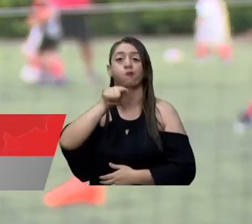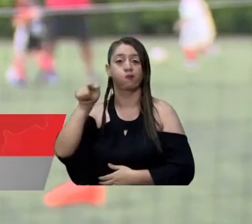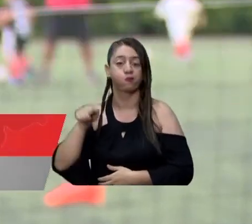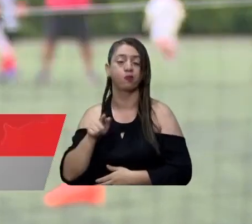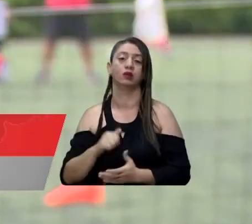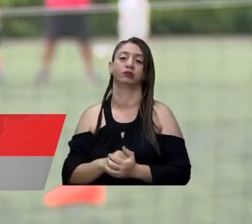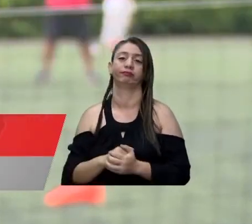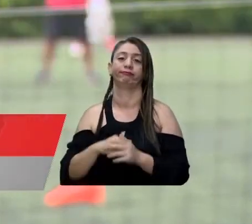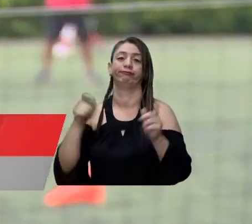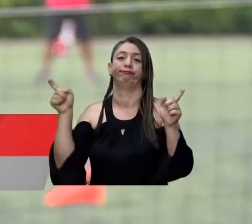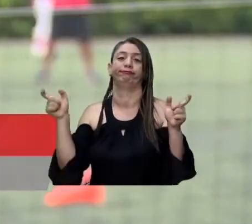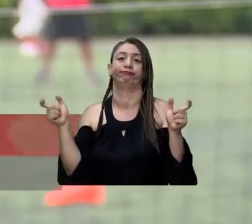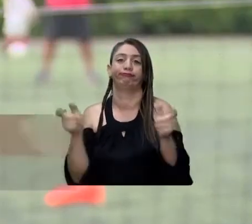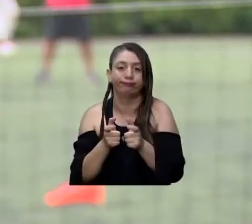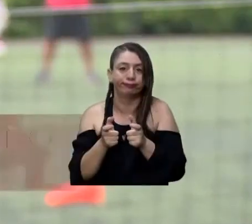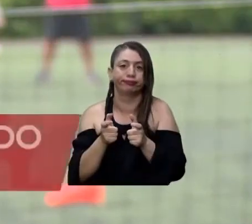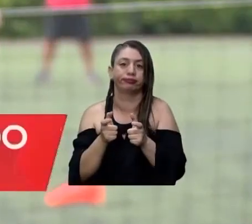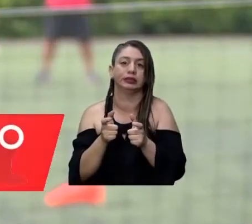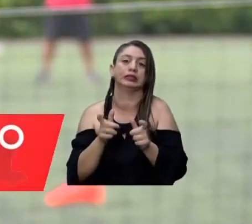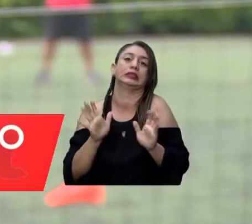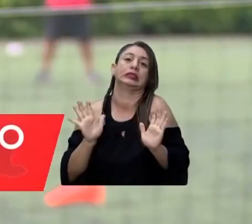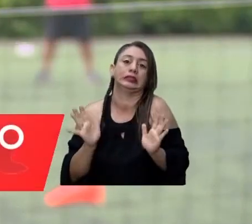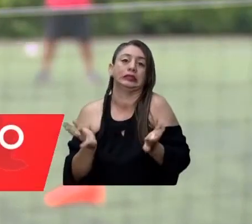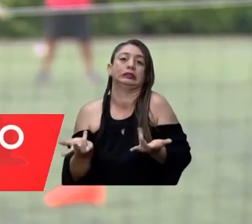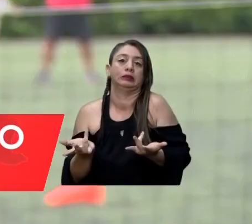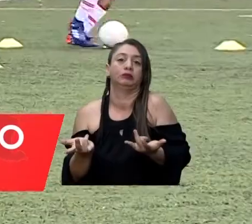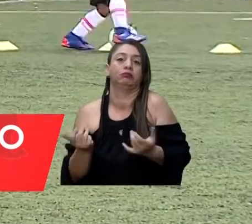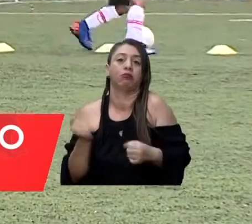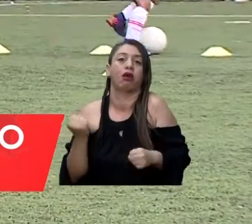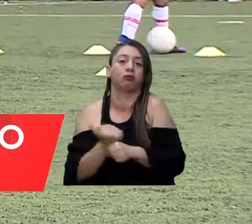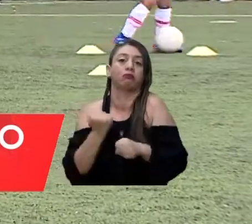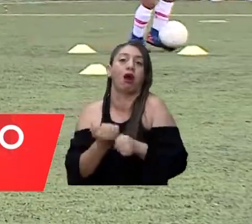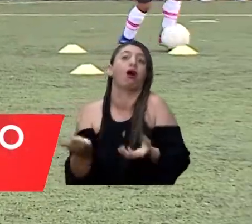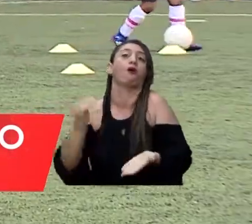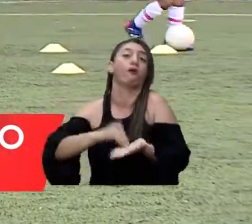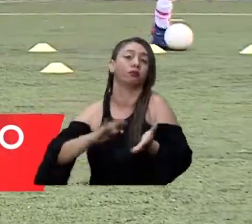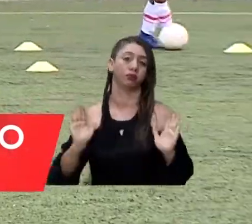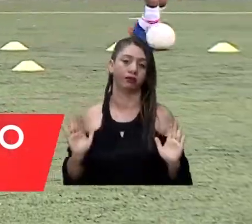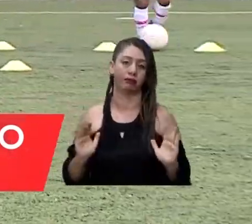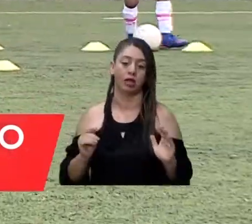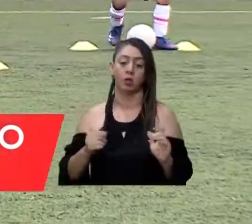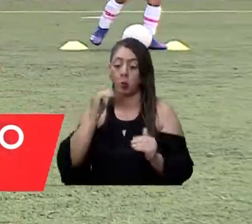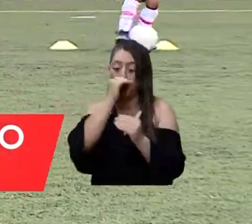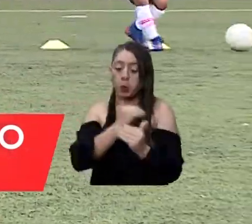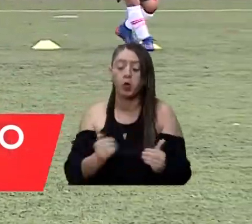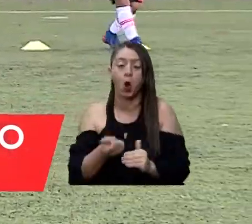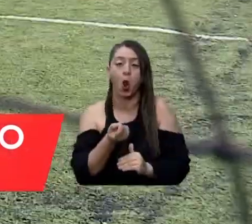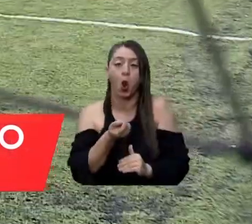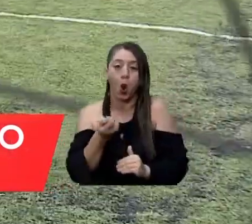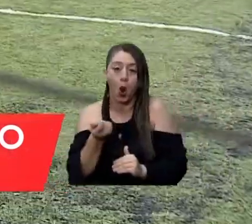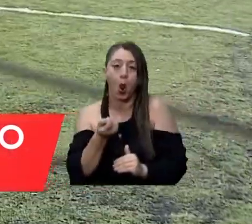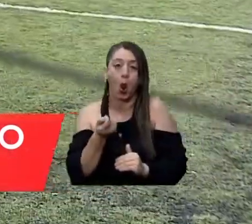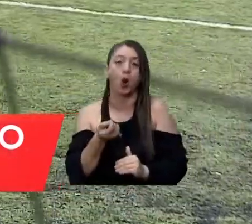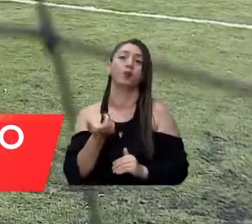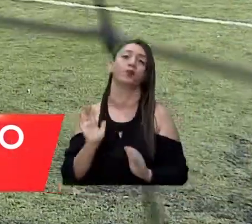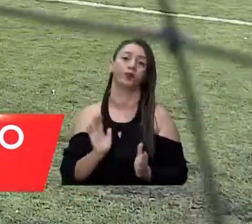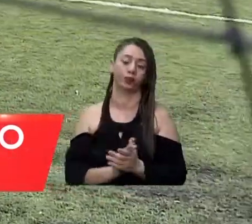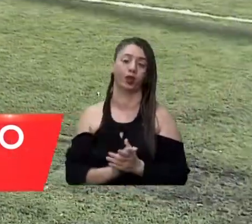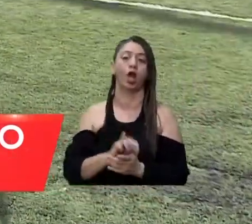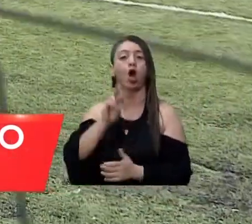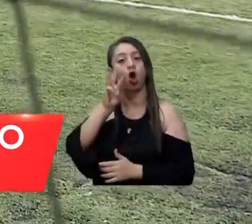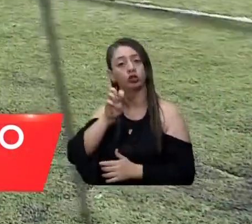que recortar mientras que esto se reactivara otra vez. Comenzamos con muy poquitos niños, tenemos un aforo importante, por ahí tenemos